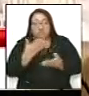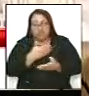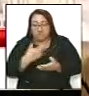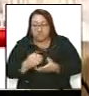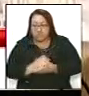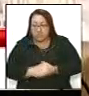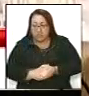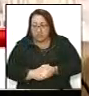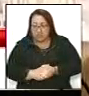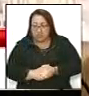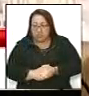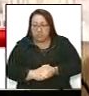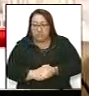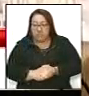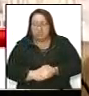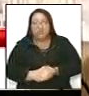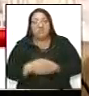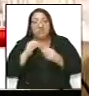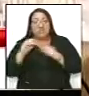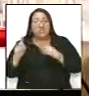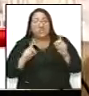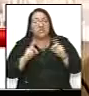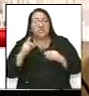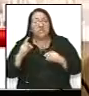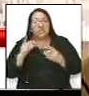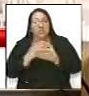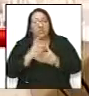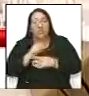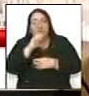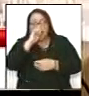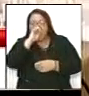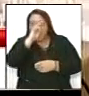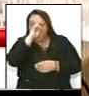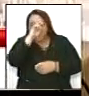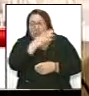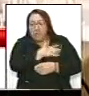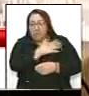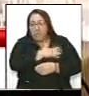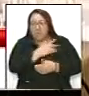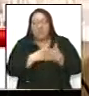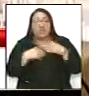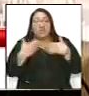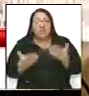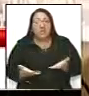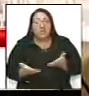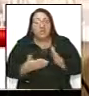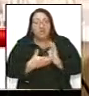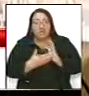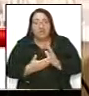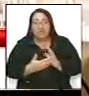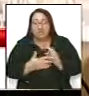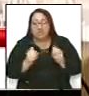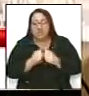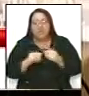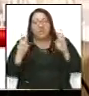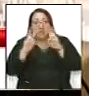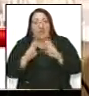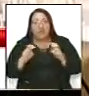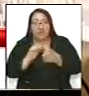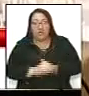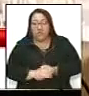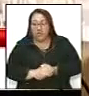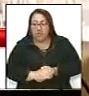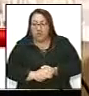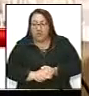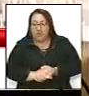por intermedio suyo, se convoque a la Directora Nacional de Educación Secundaria para que nos pueda presentar la evaluación